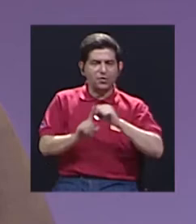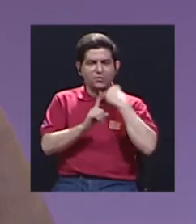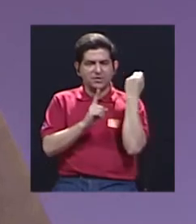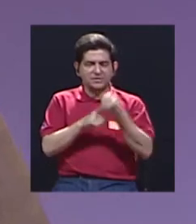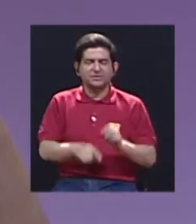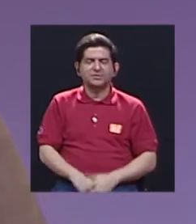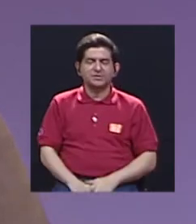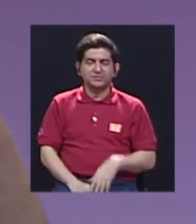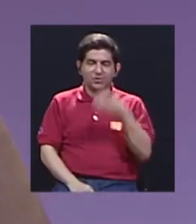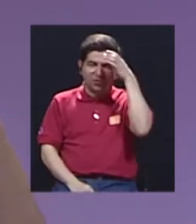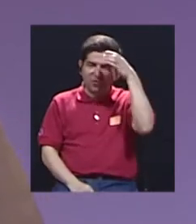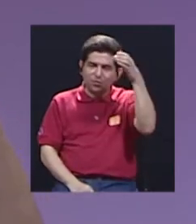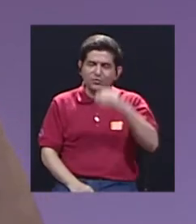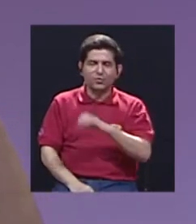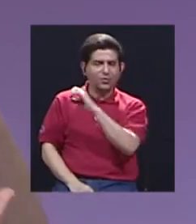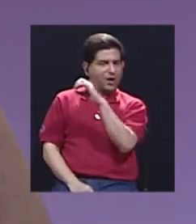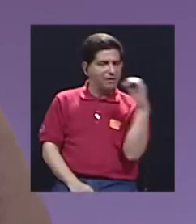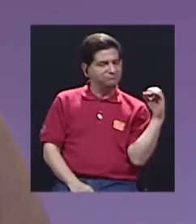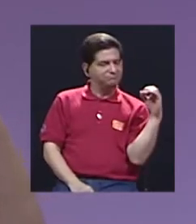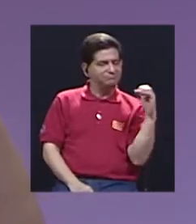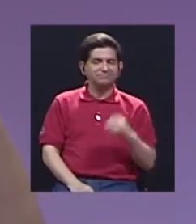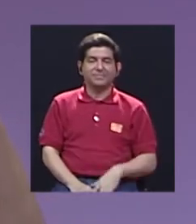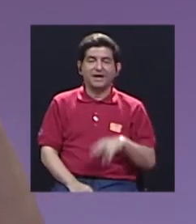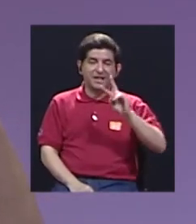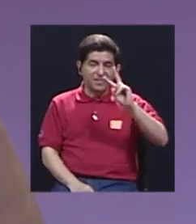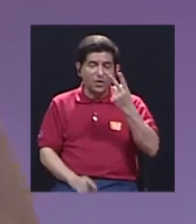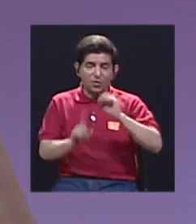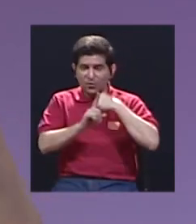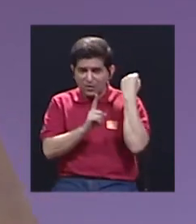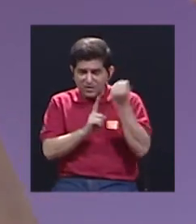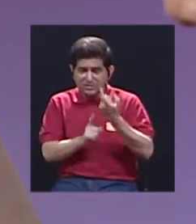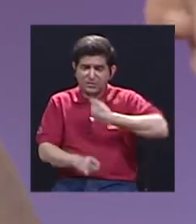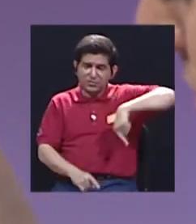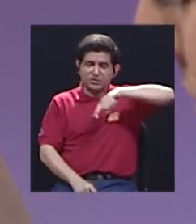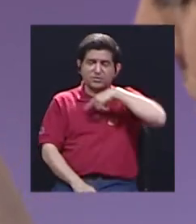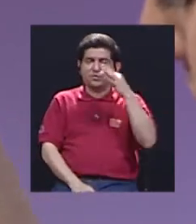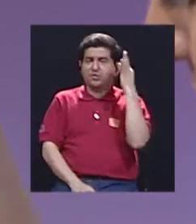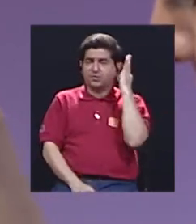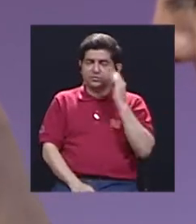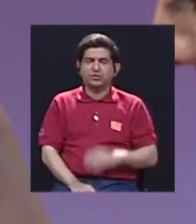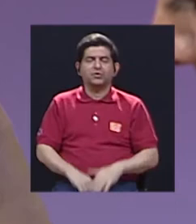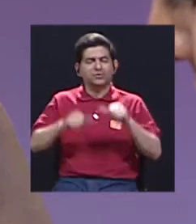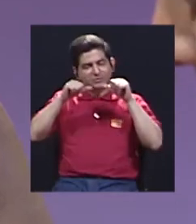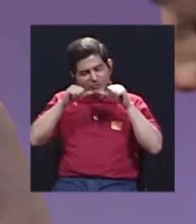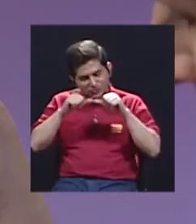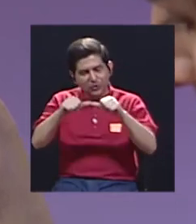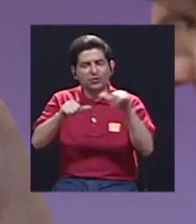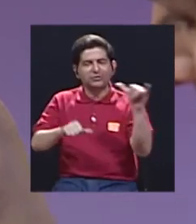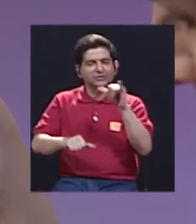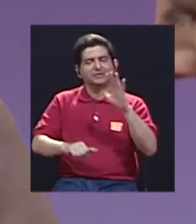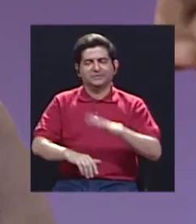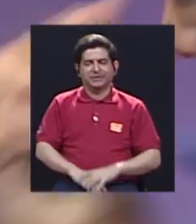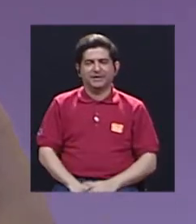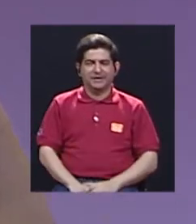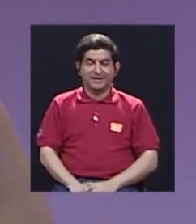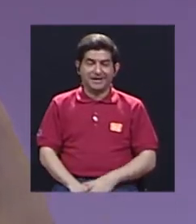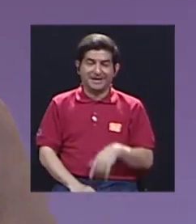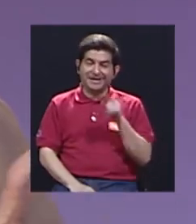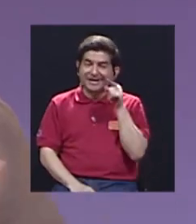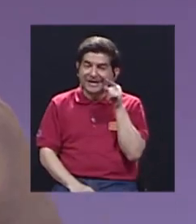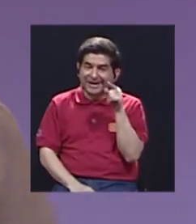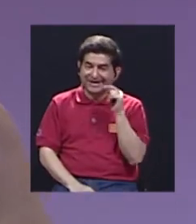cultura occidental. Uh-huh. Y cómo esa dualidad nosotras las mujeres la perpetuamos. Uh-huh. Y eso es lo